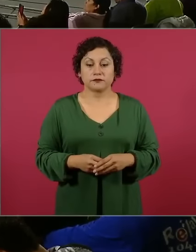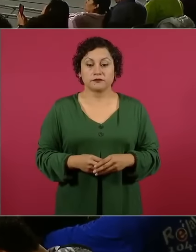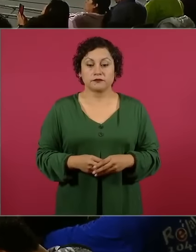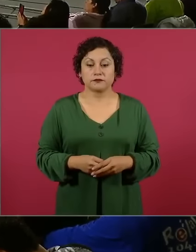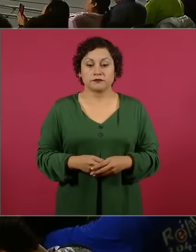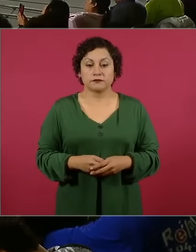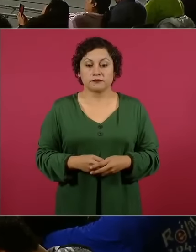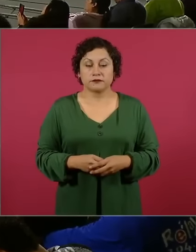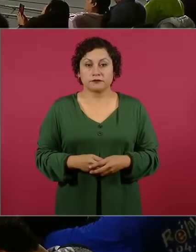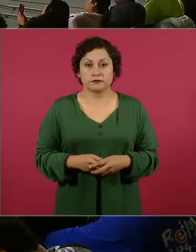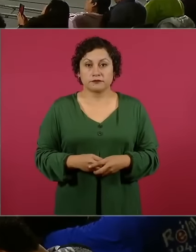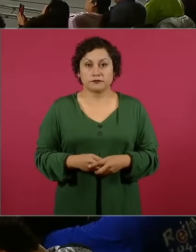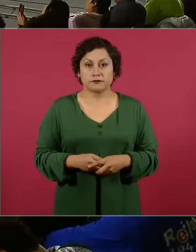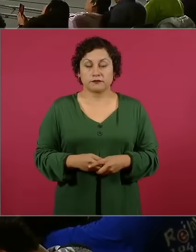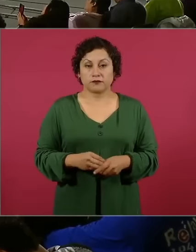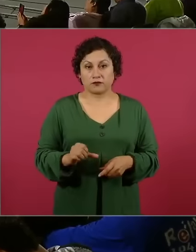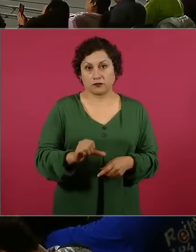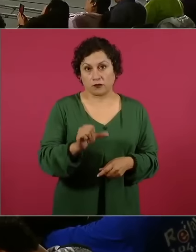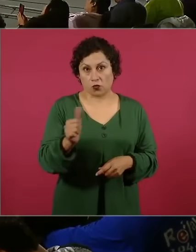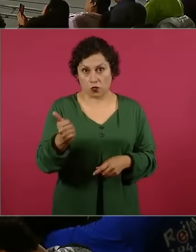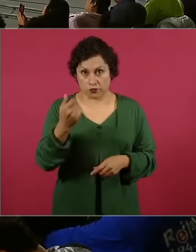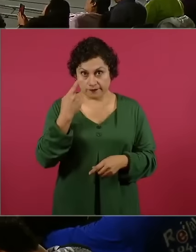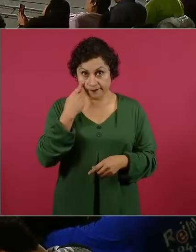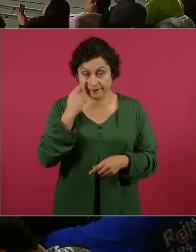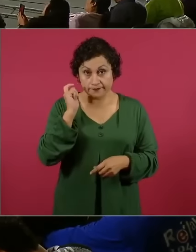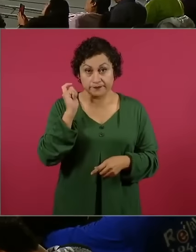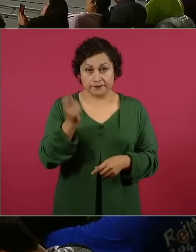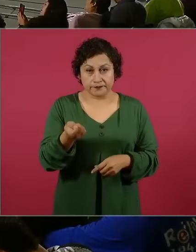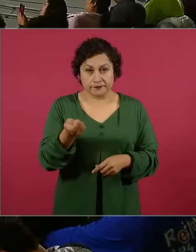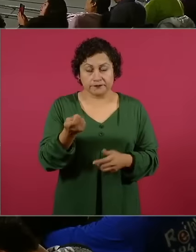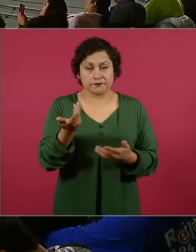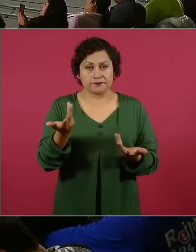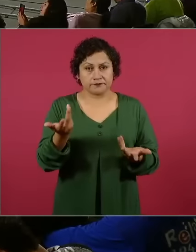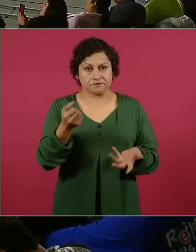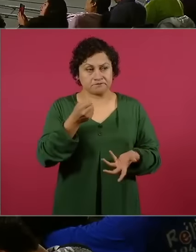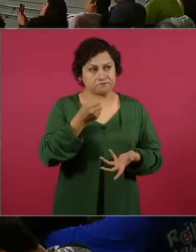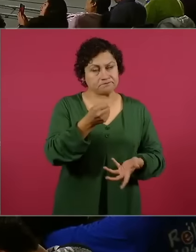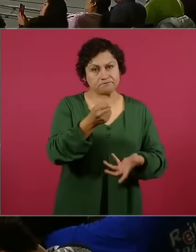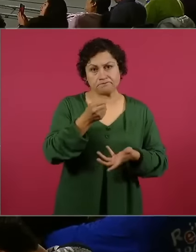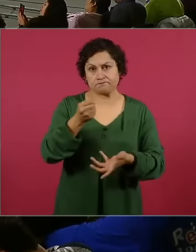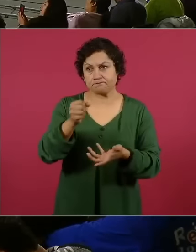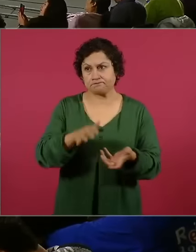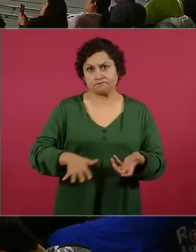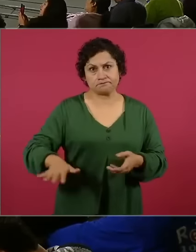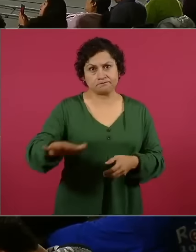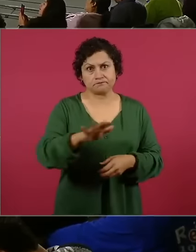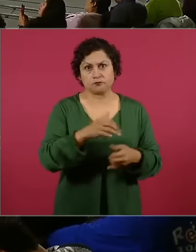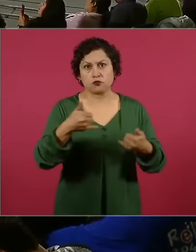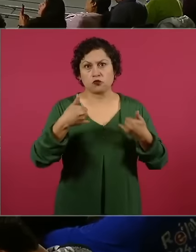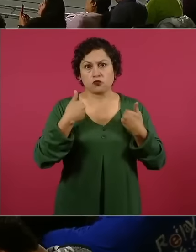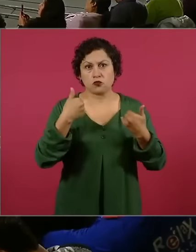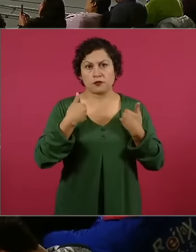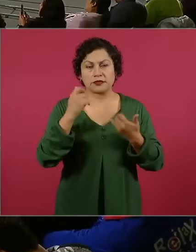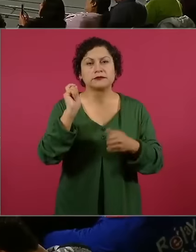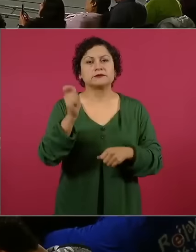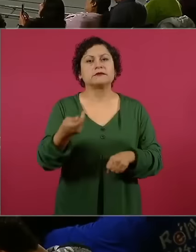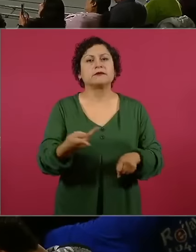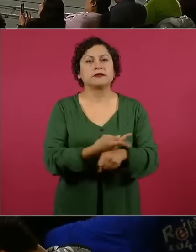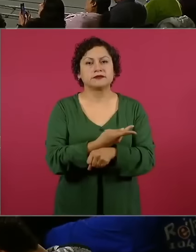Adelante. Esto se refleja en que se ha